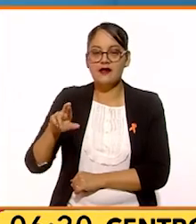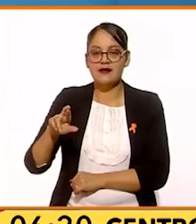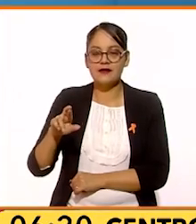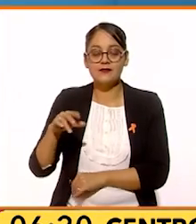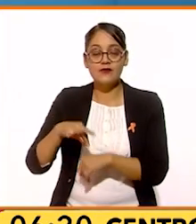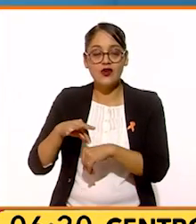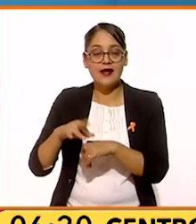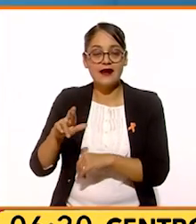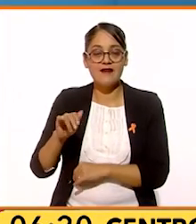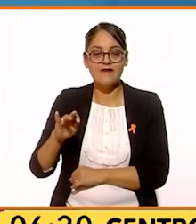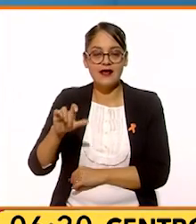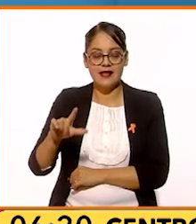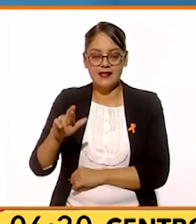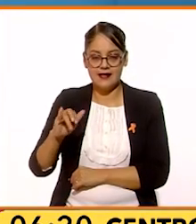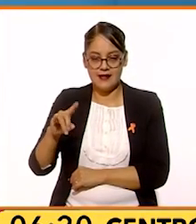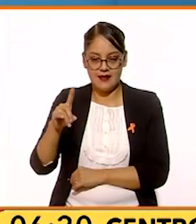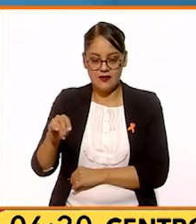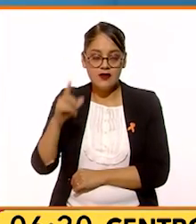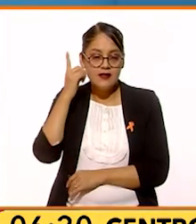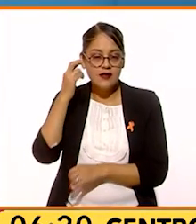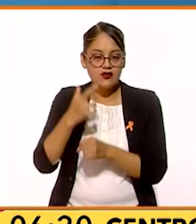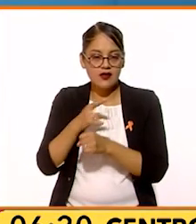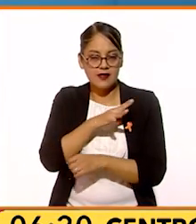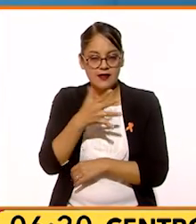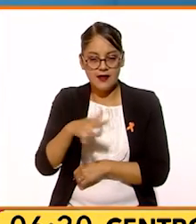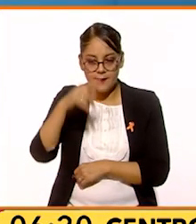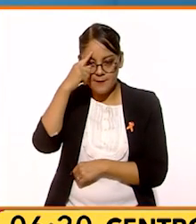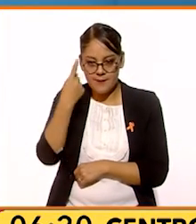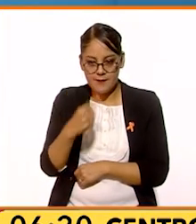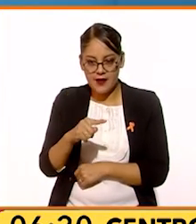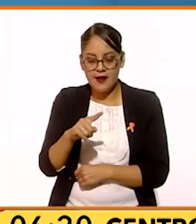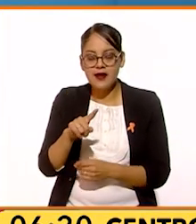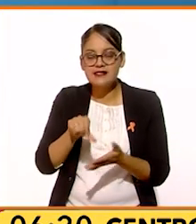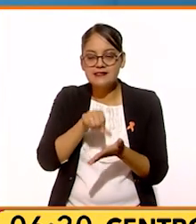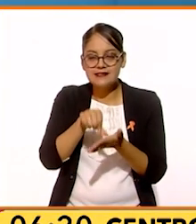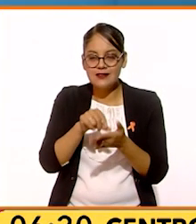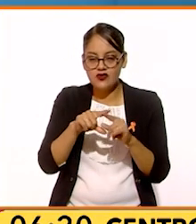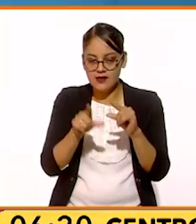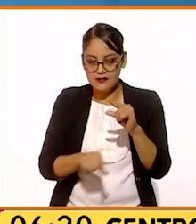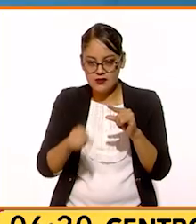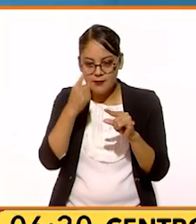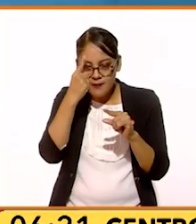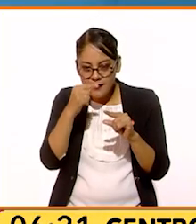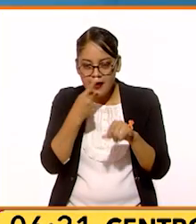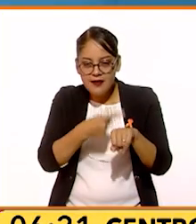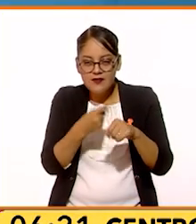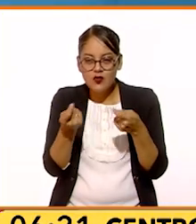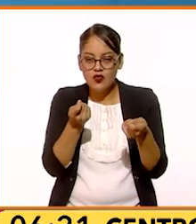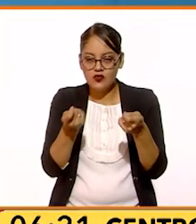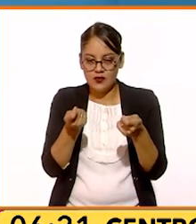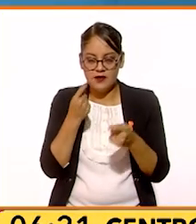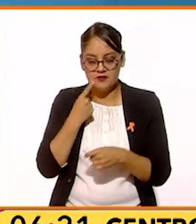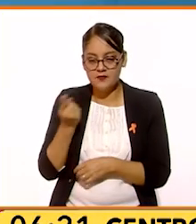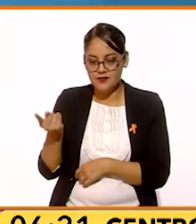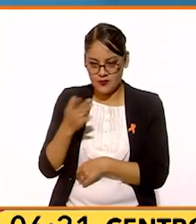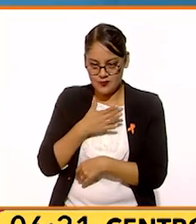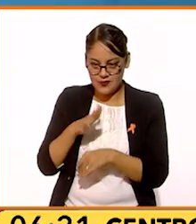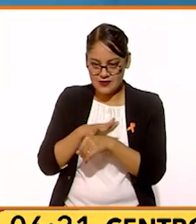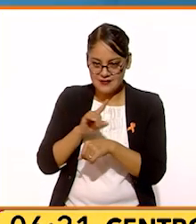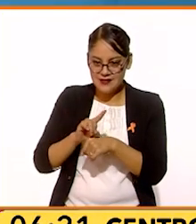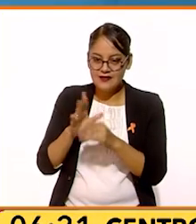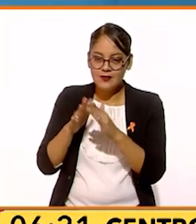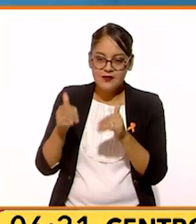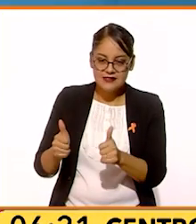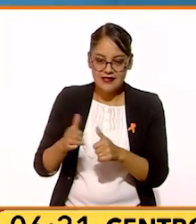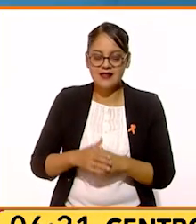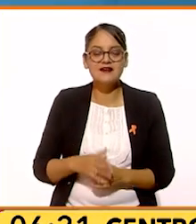Vázquez, director general del Centro Nacional para la Prevención y Control de Enfermedades. ¿Cómo está, doctor? Bienvenido, buenos días. Hola, buenos días. Muy